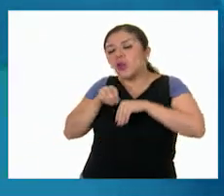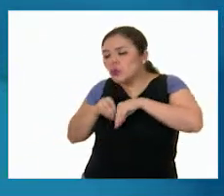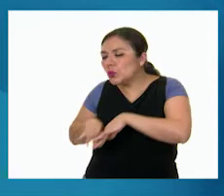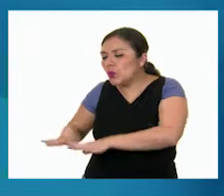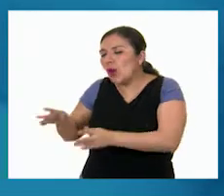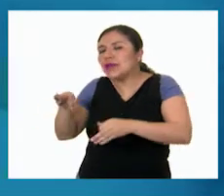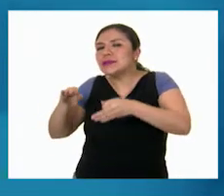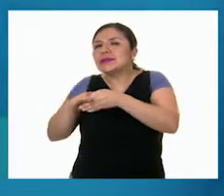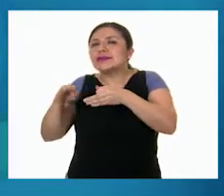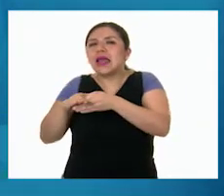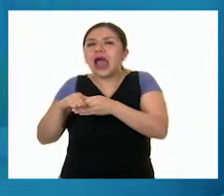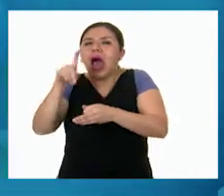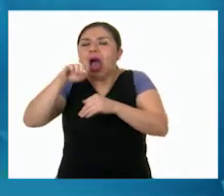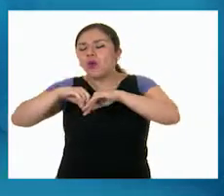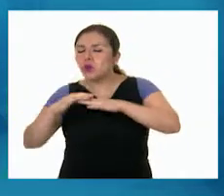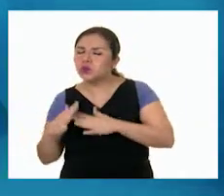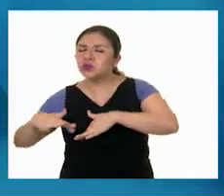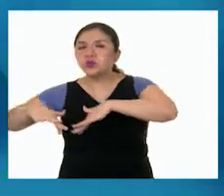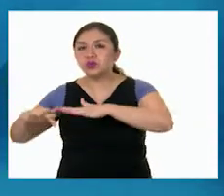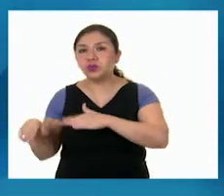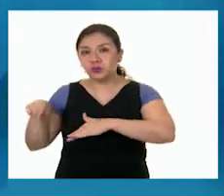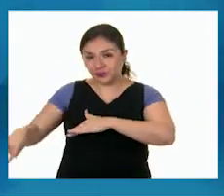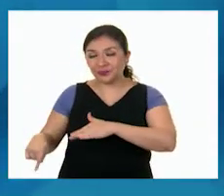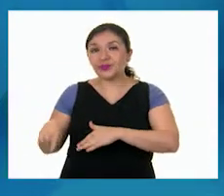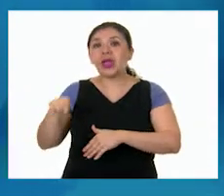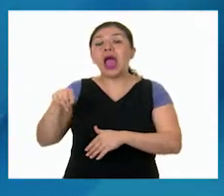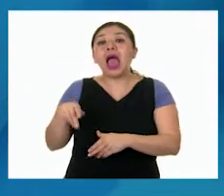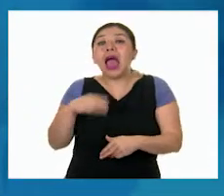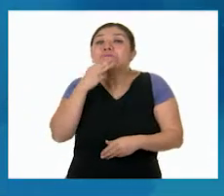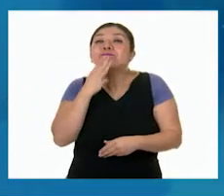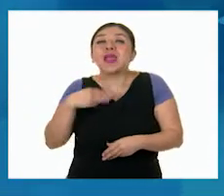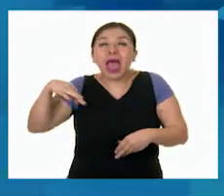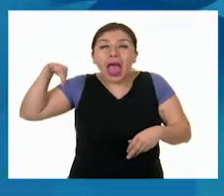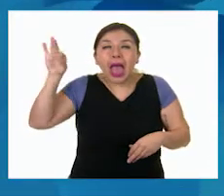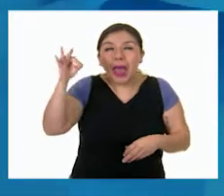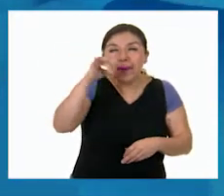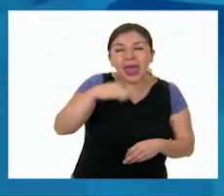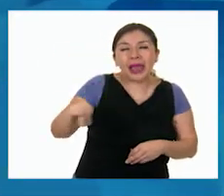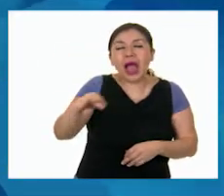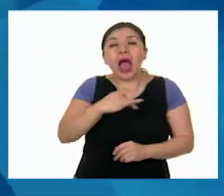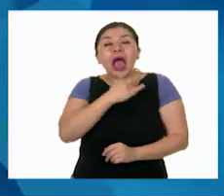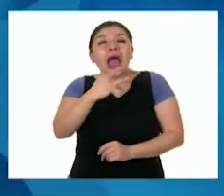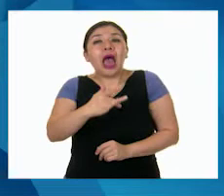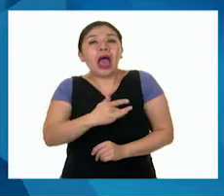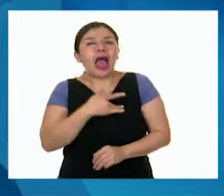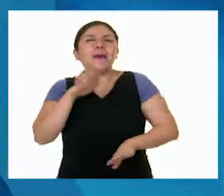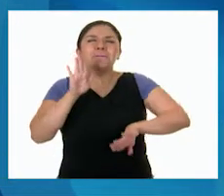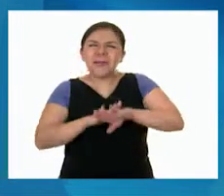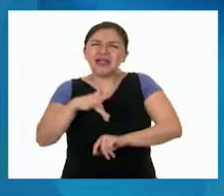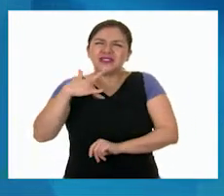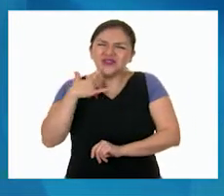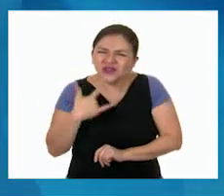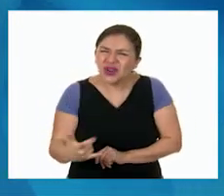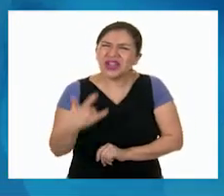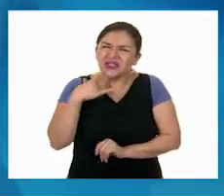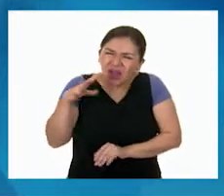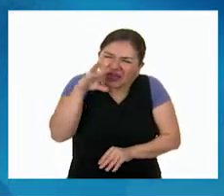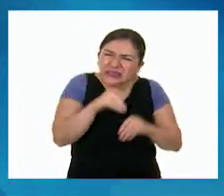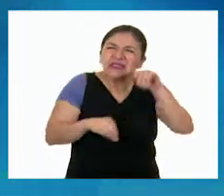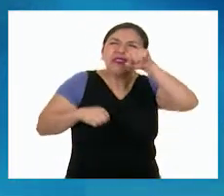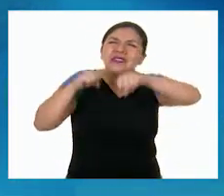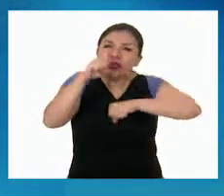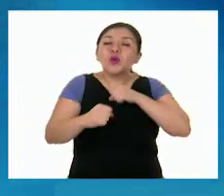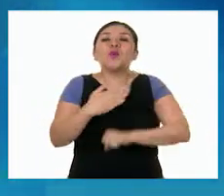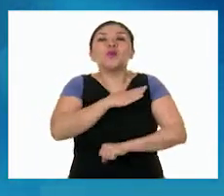al lado del pobre animalito, casi ahogado. La abejita, después de mucho esfuerzo, logró por